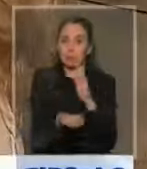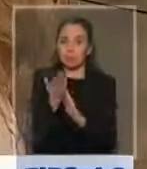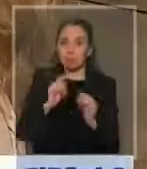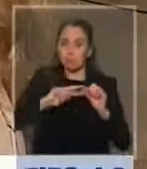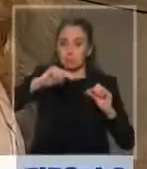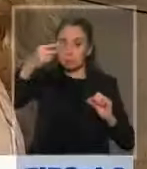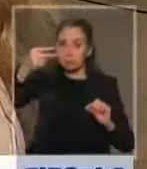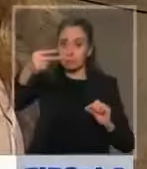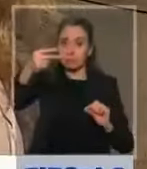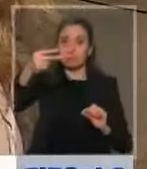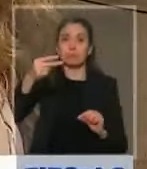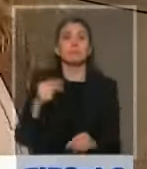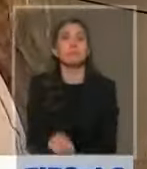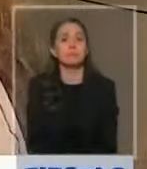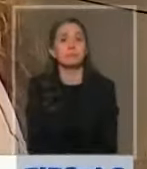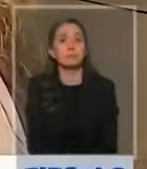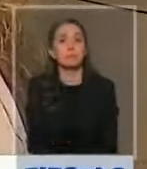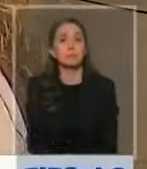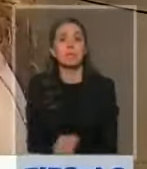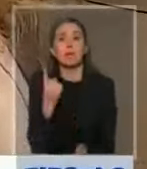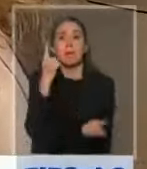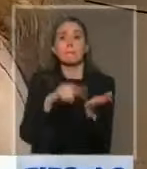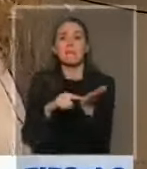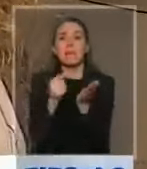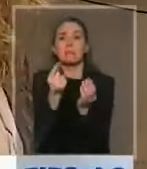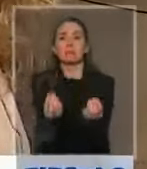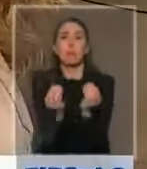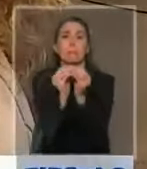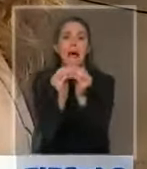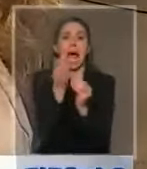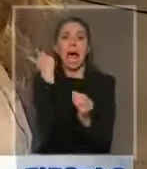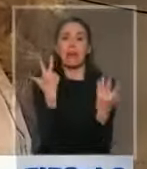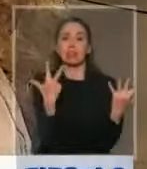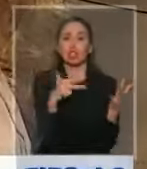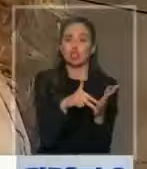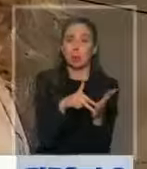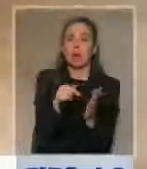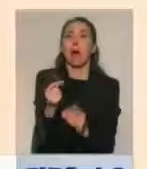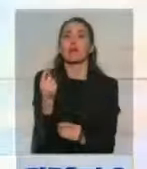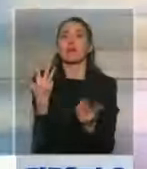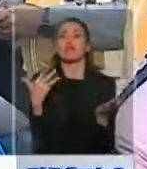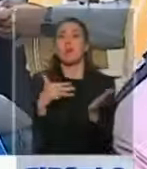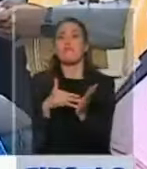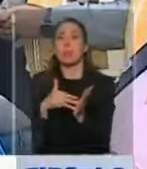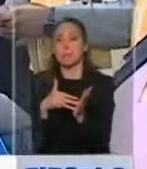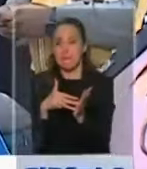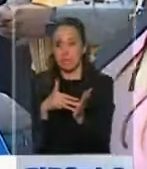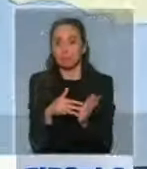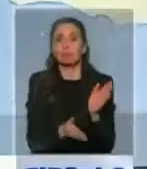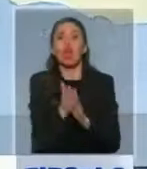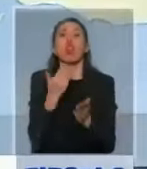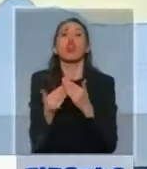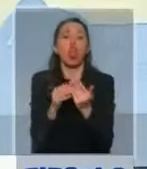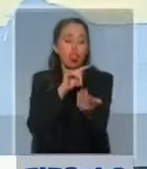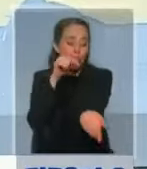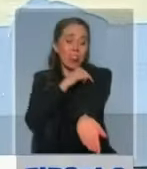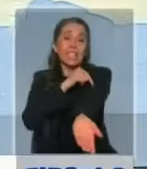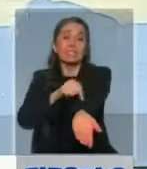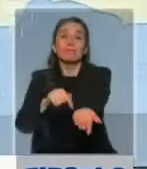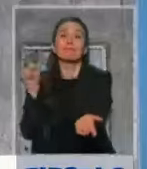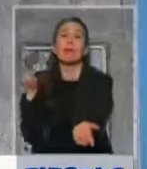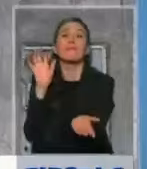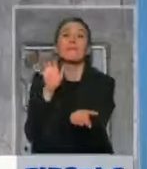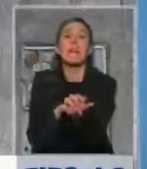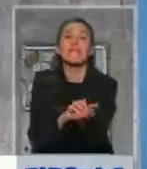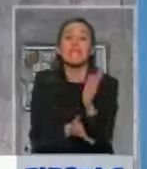doble. La diferencia son 1.000 pesos, porque costaba 8.000 y salió 9.000 y fracción. Los destinos preferidos, esta vez